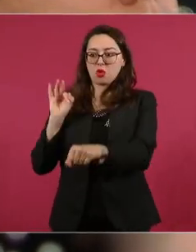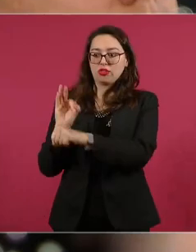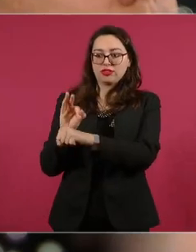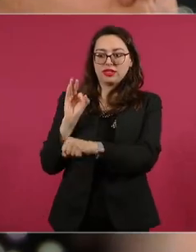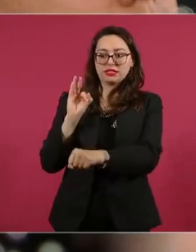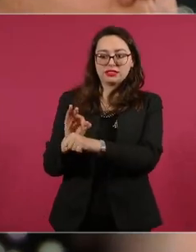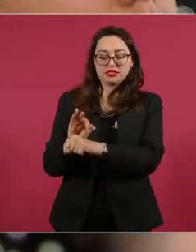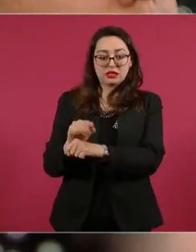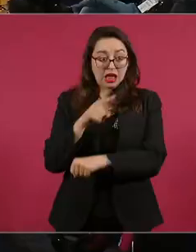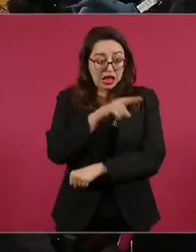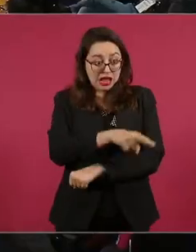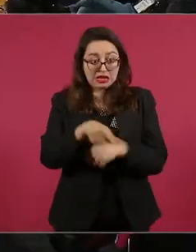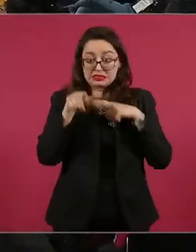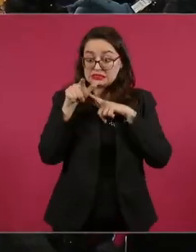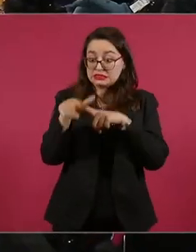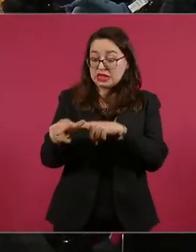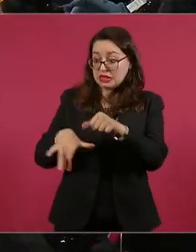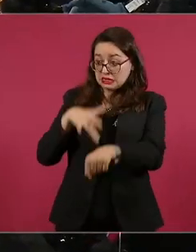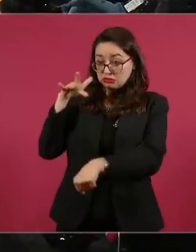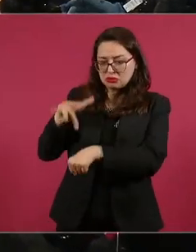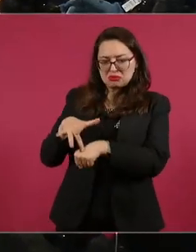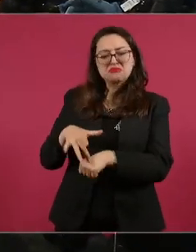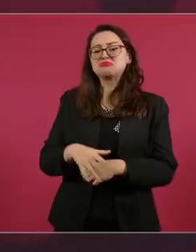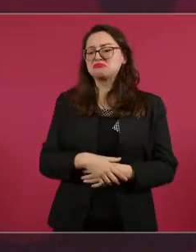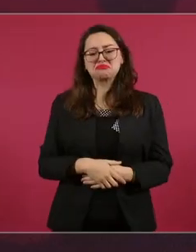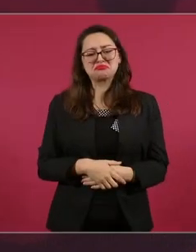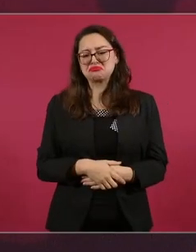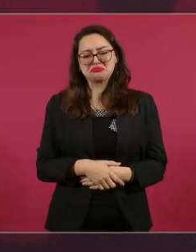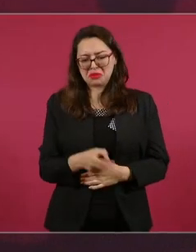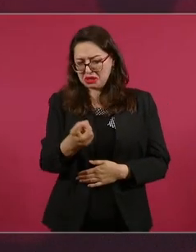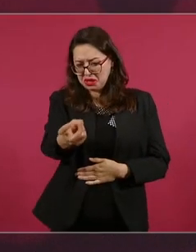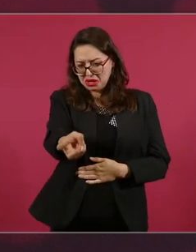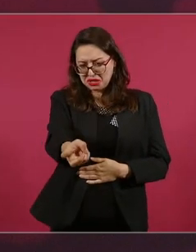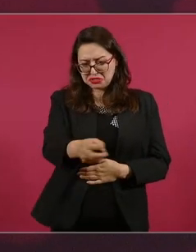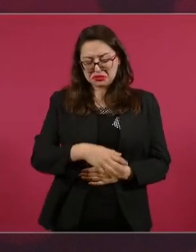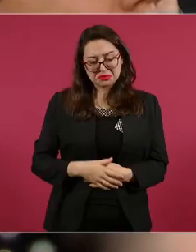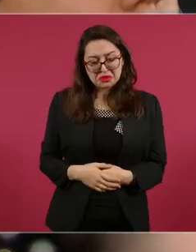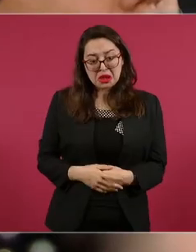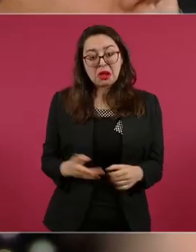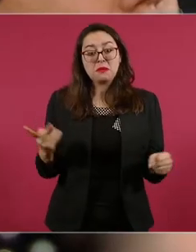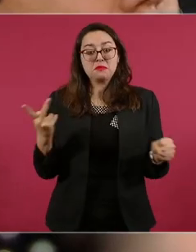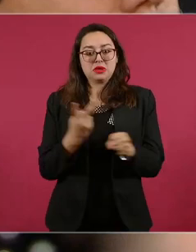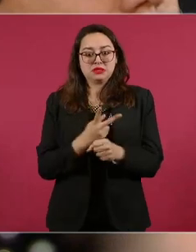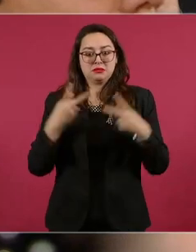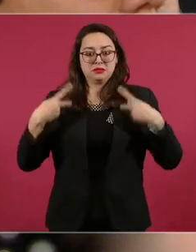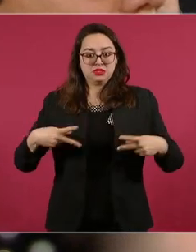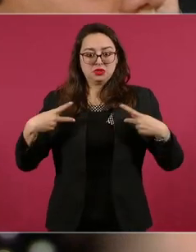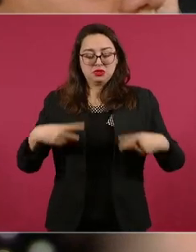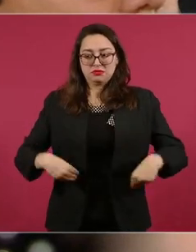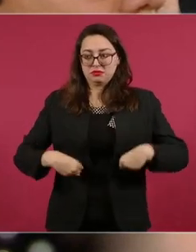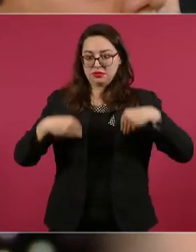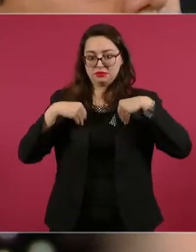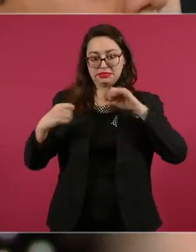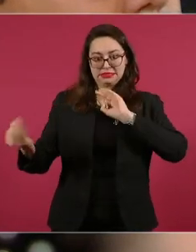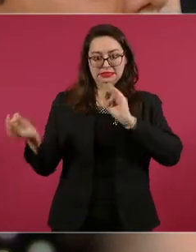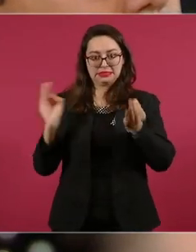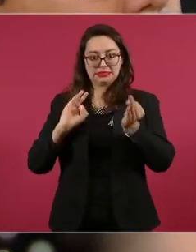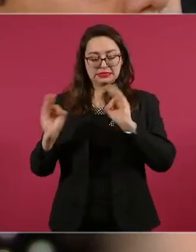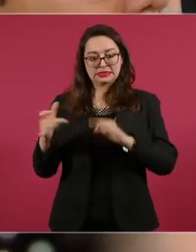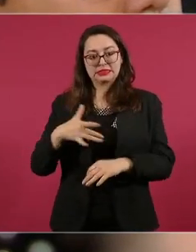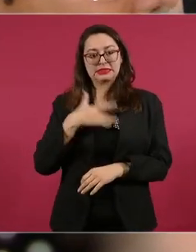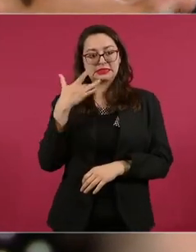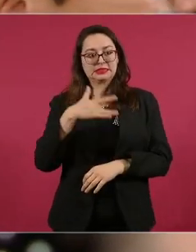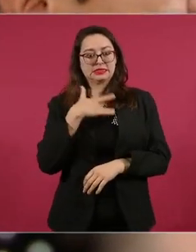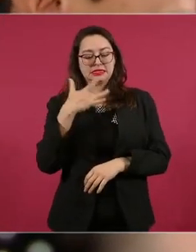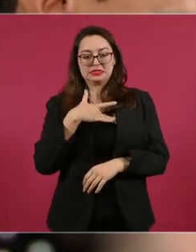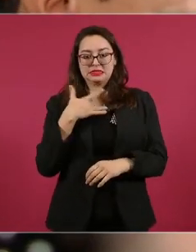ese territorio? Es sobre todo eso, porque, mencionando. Porque ahora los pobladores de este complejo turístico lo que dicen es que en